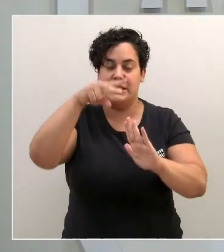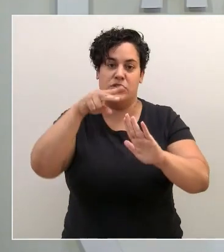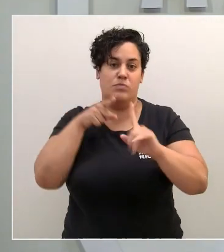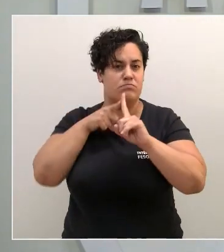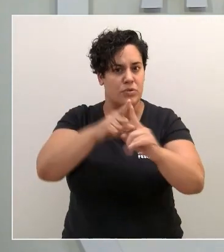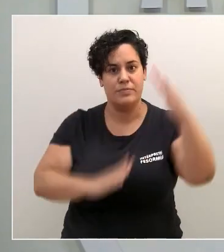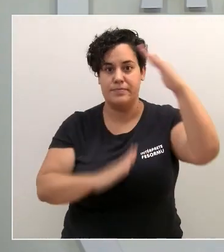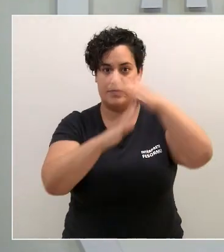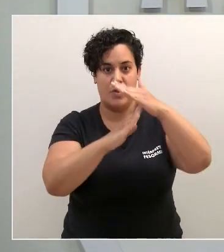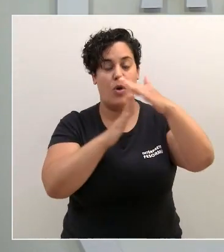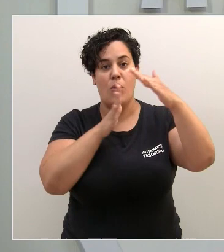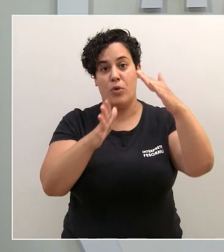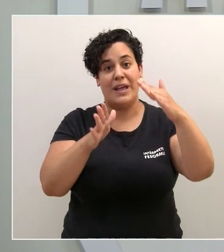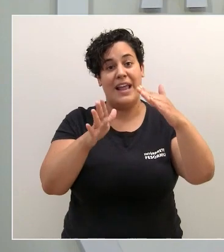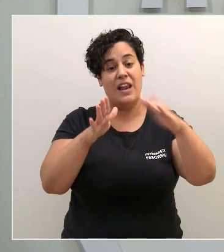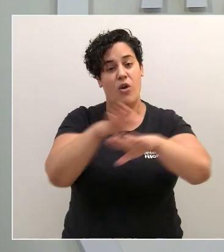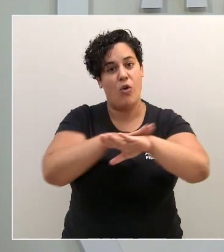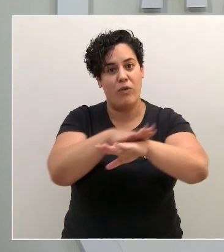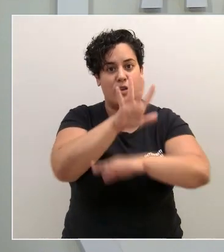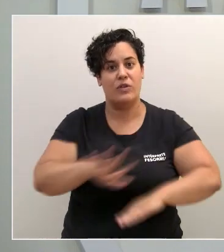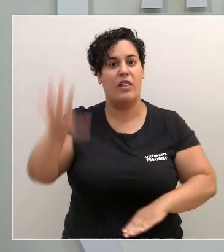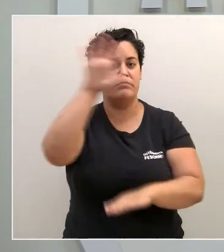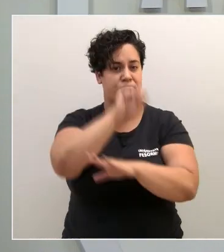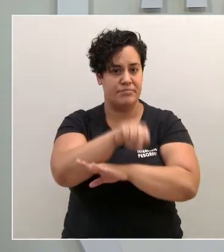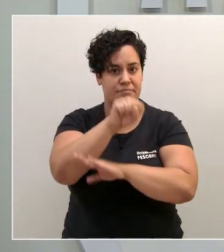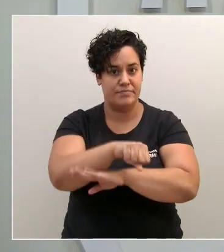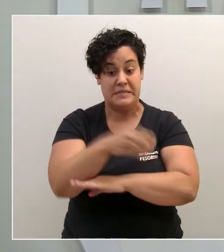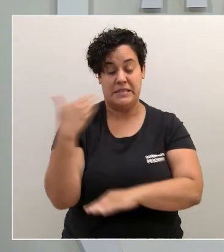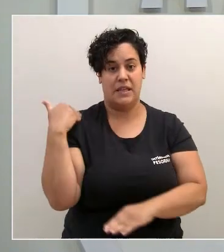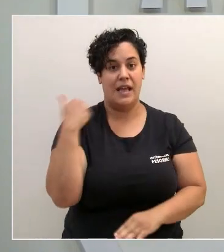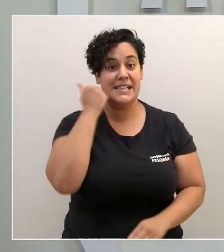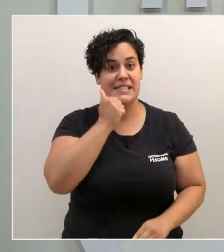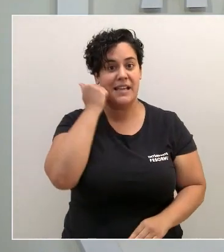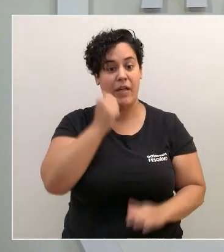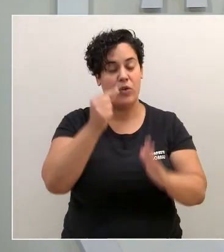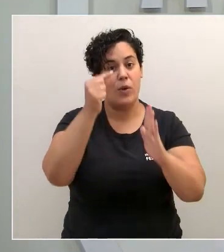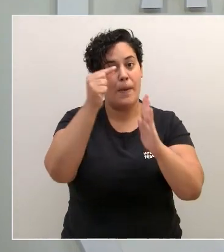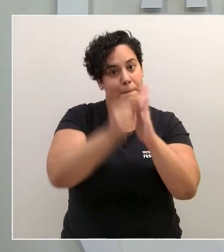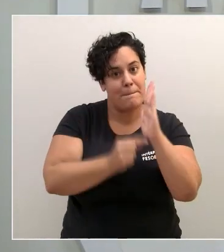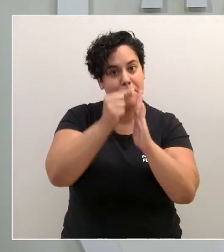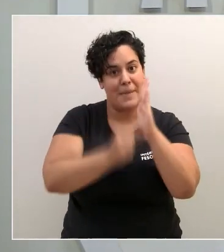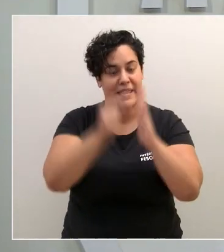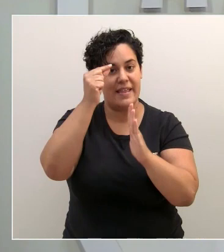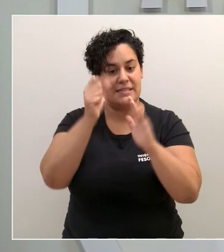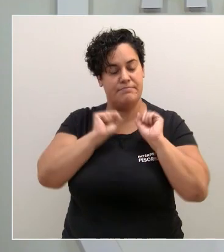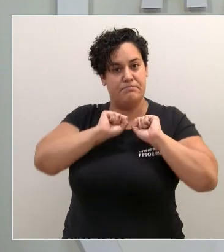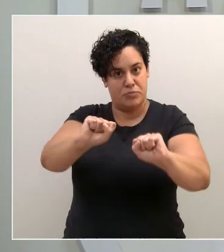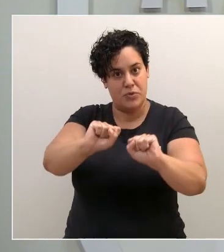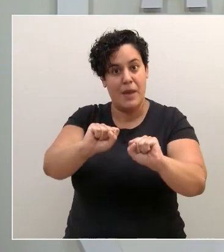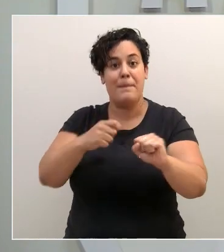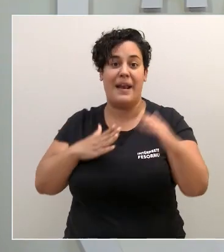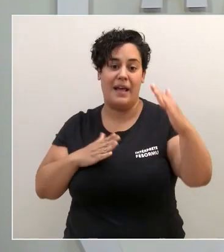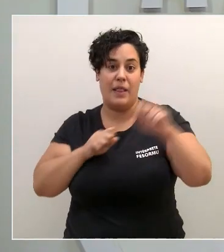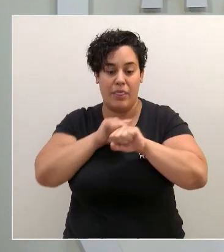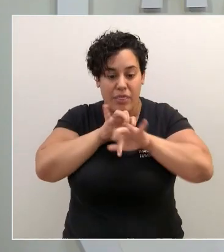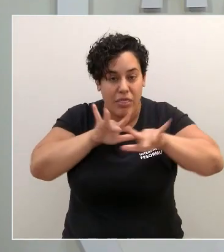la impasividad del Gobierno nacional. El pasado sábado entraban en vigor medidas de choque para frenar este aumento,